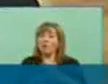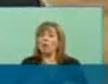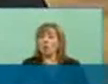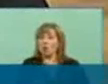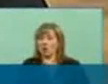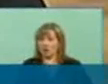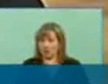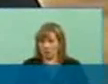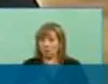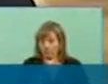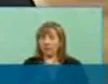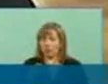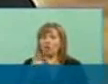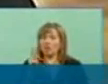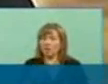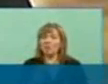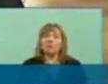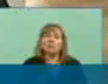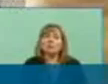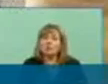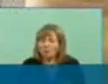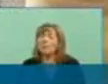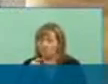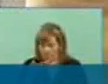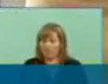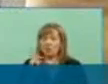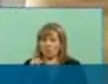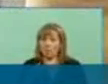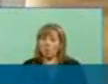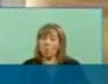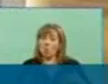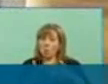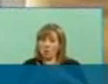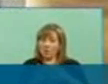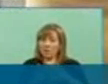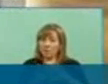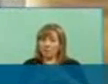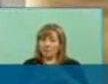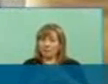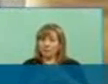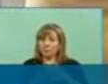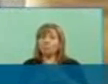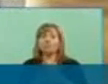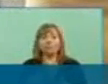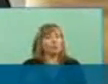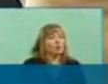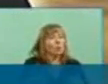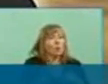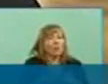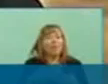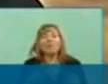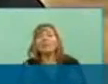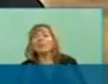organización y solidaridad. Unidad, porque depende de